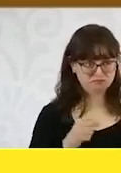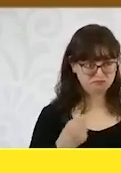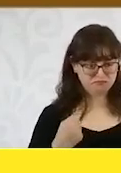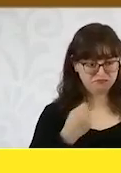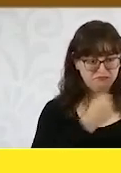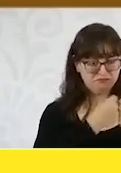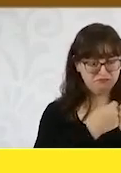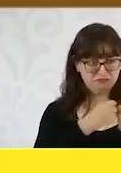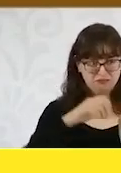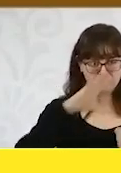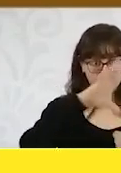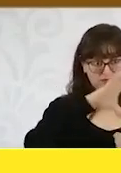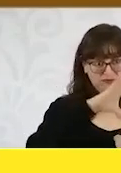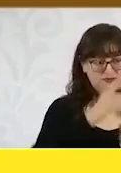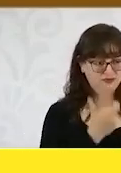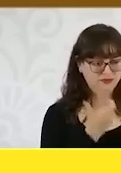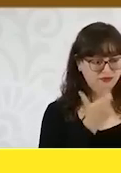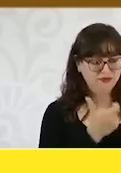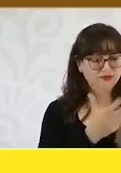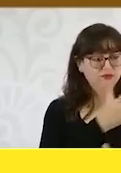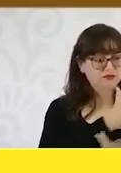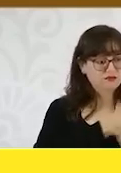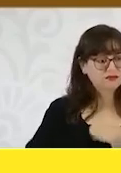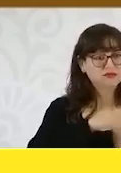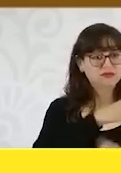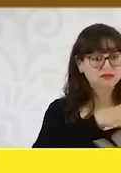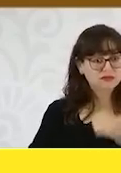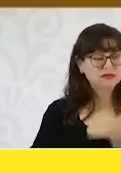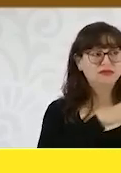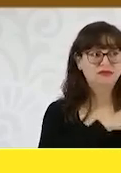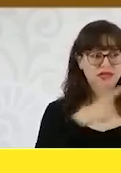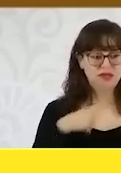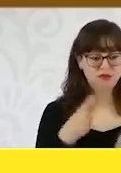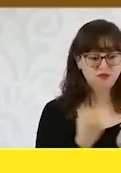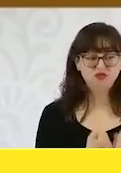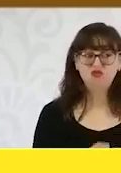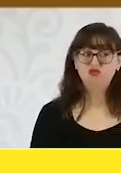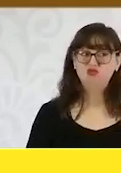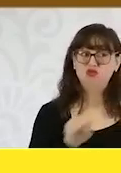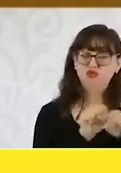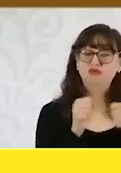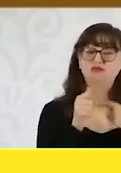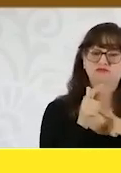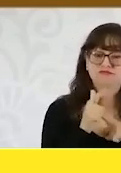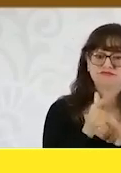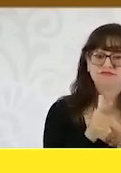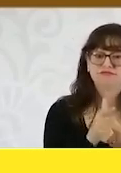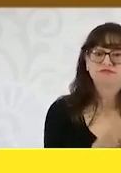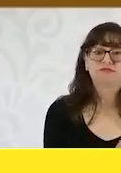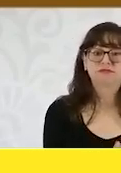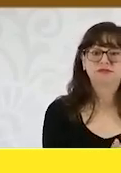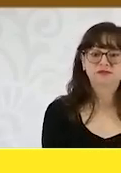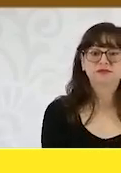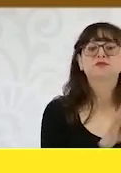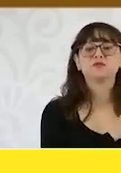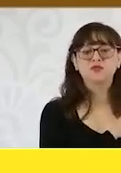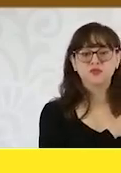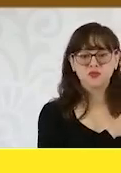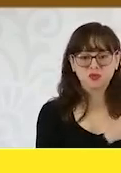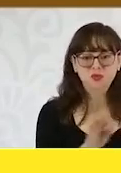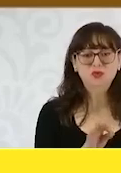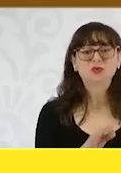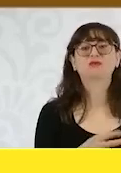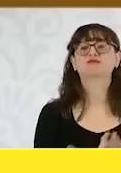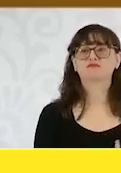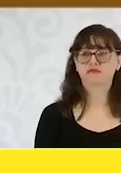medidas iguales a las sanciones que finalmente el próximo mandatario de los Estados Unidos quiere aplicar contra el pueblo mexicano en torno al